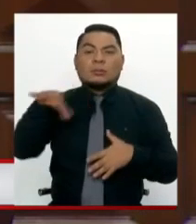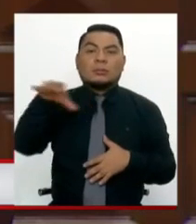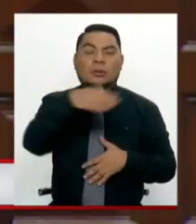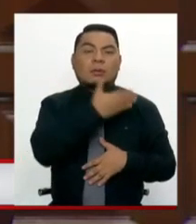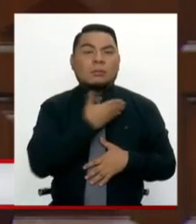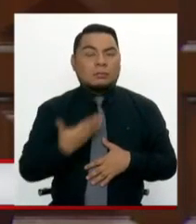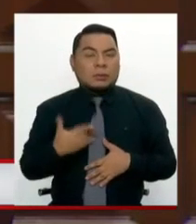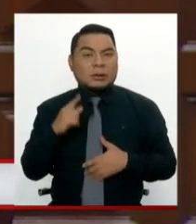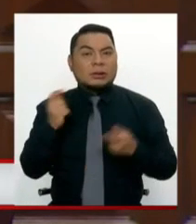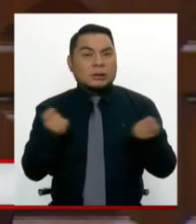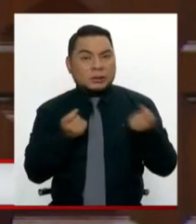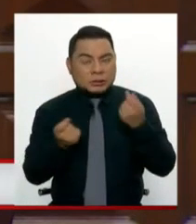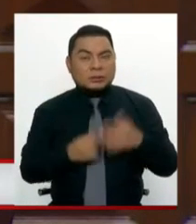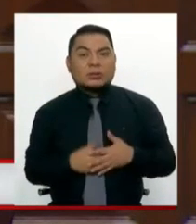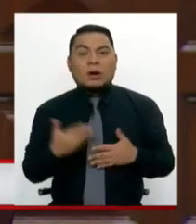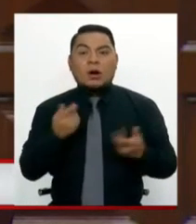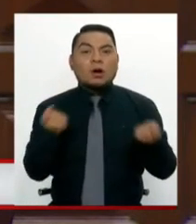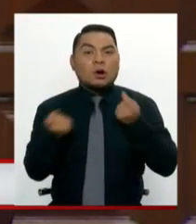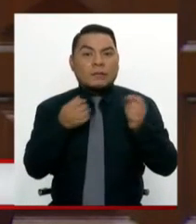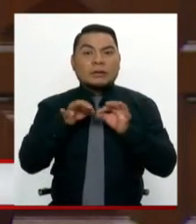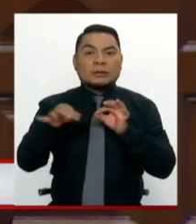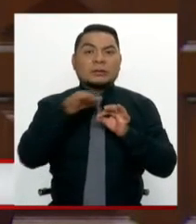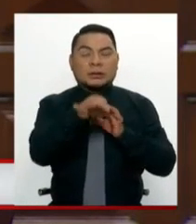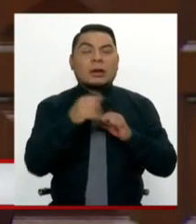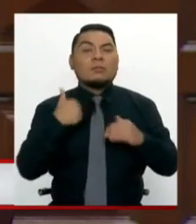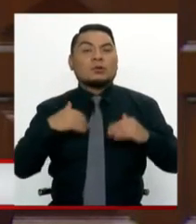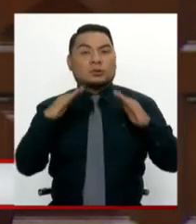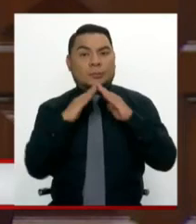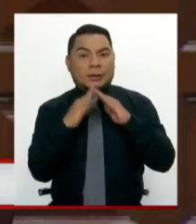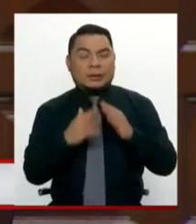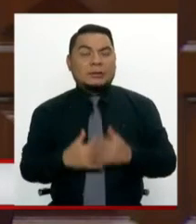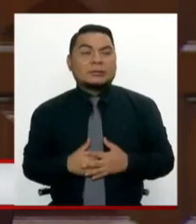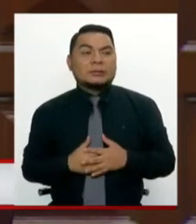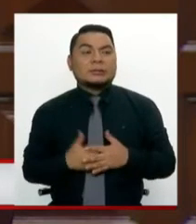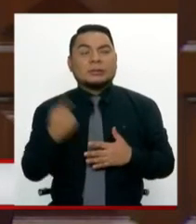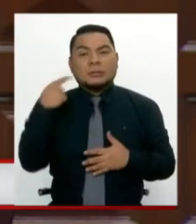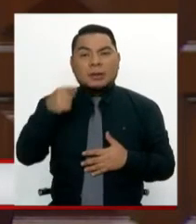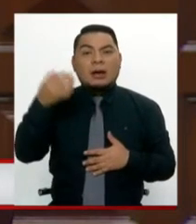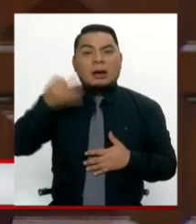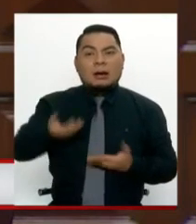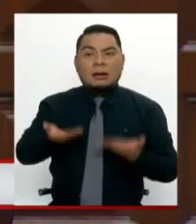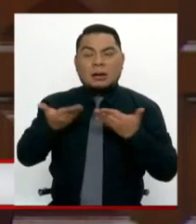del Poder Ejecutivo, los gobiernos regionales y municipalidades,